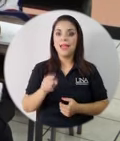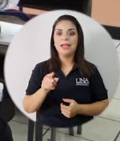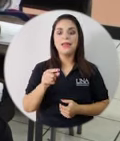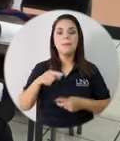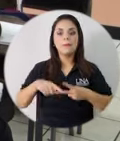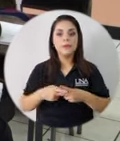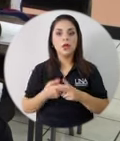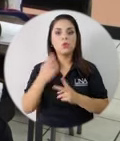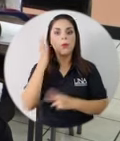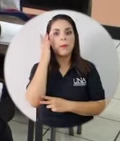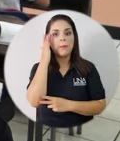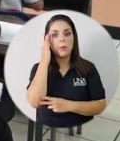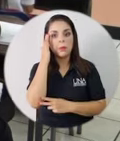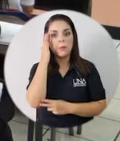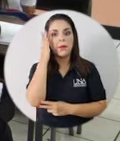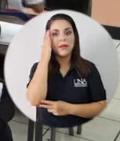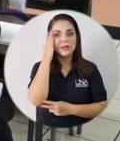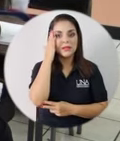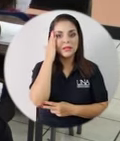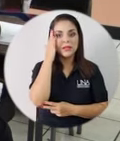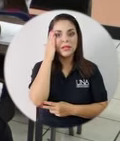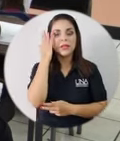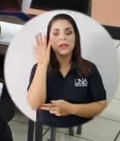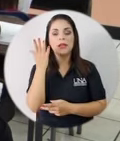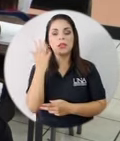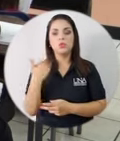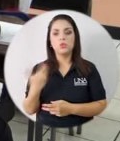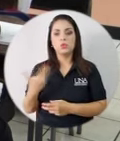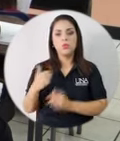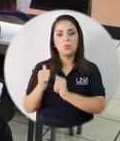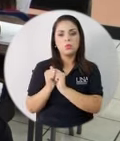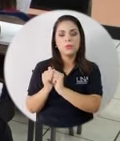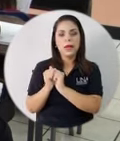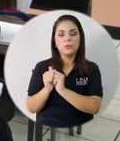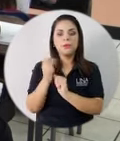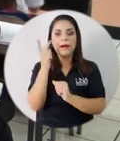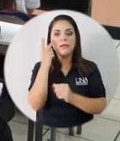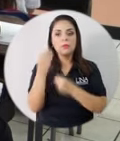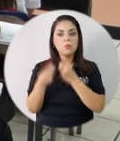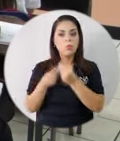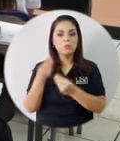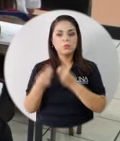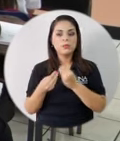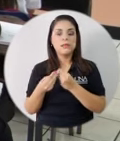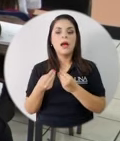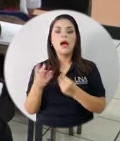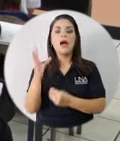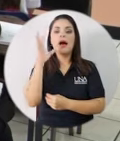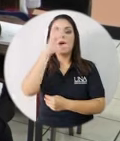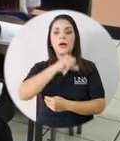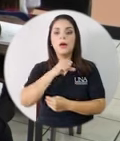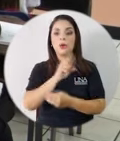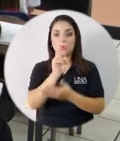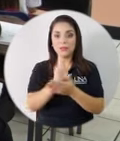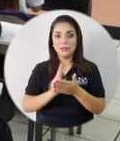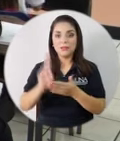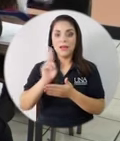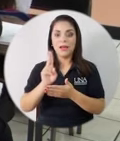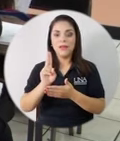preocupación y nos juntamos para ver qué podíamos hacer y nos dimos cuenta que ya la universidad